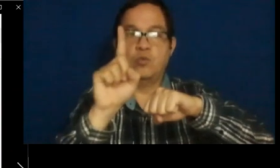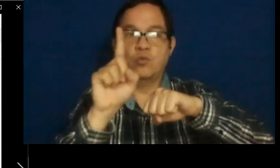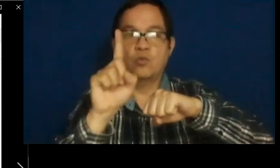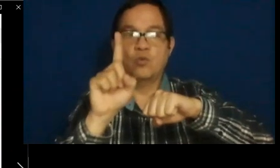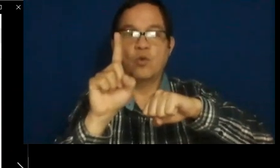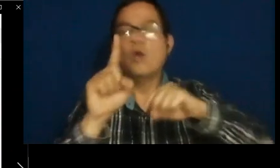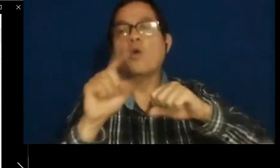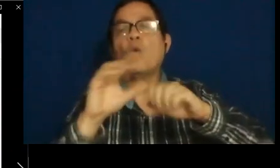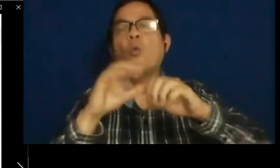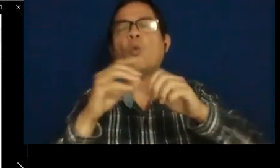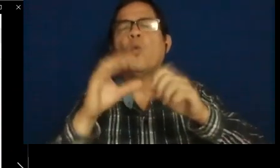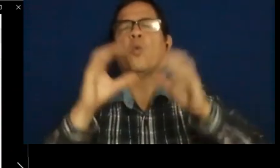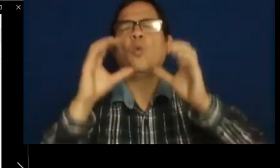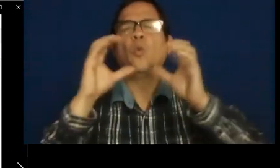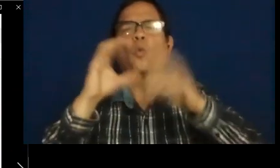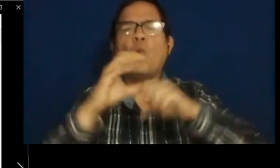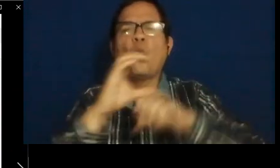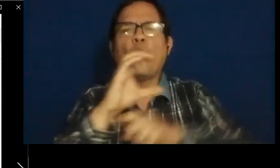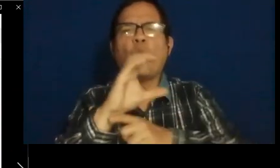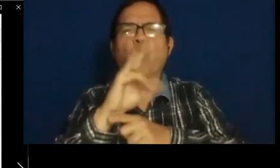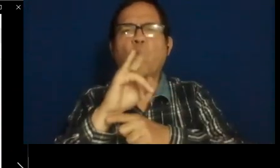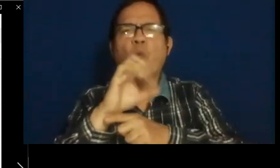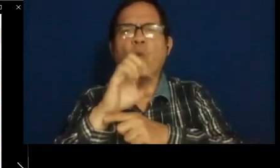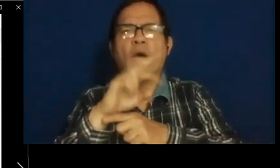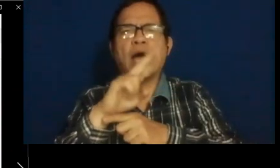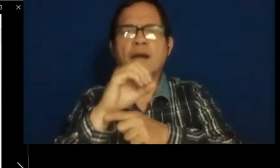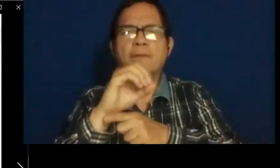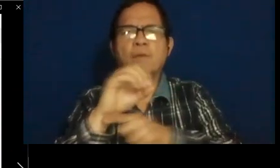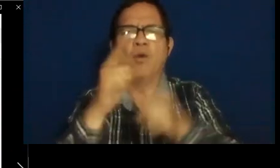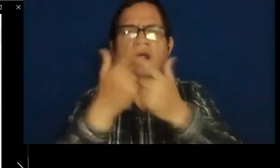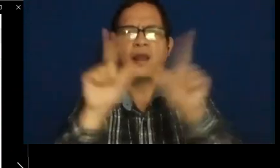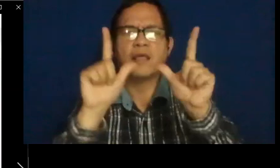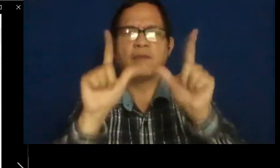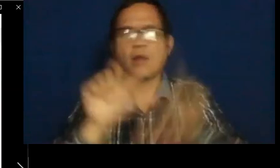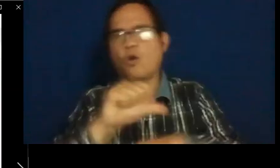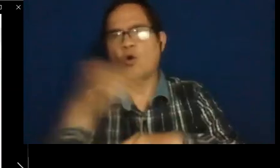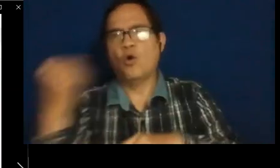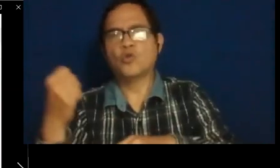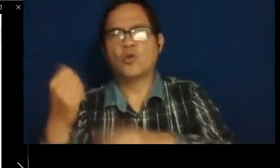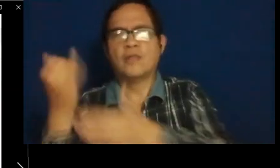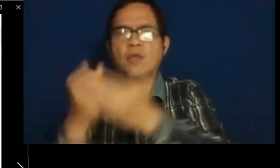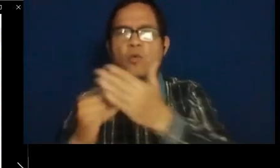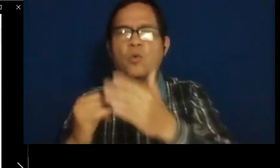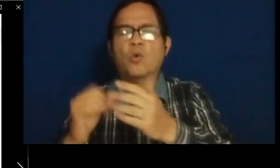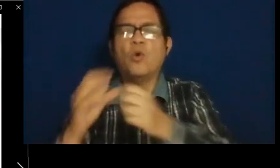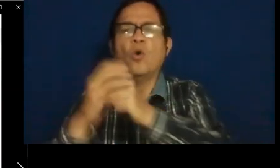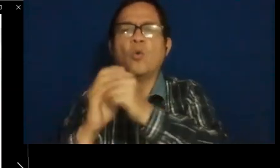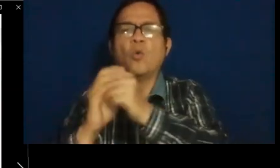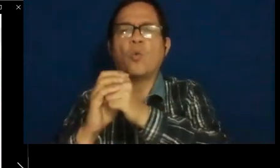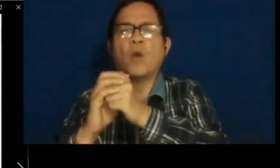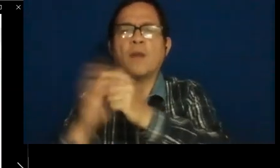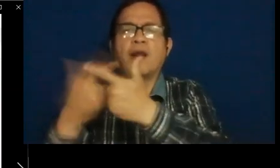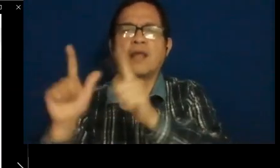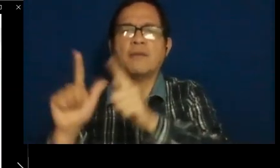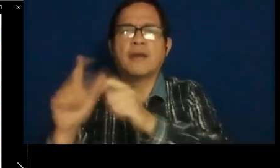cuerpo libre. Ya les voy a explicar cómo se hace eso. Y aquí el diagrama de cuerpo libre para la masa 2. Es decir, dibujar las fuerzas que actúan sobre masa